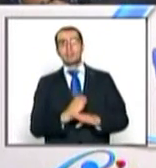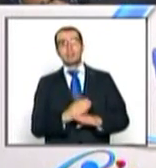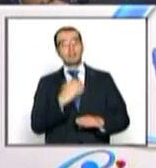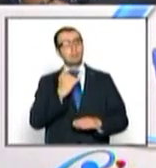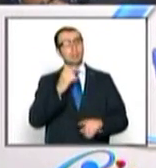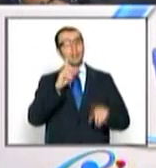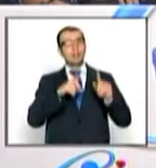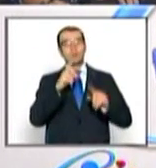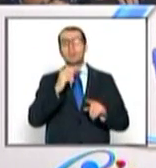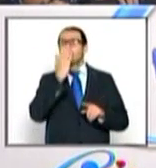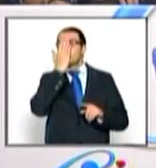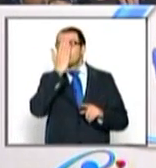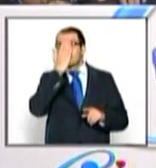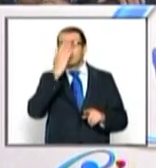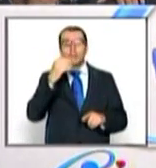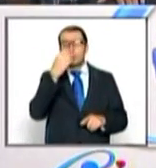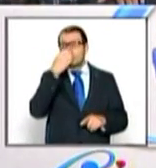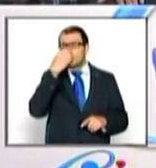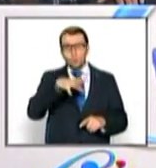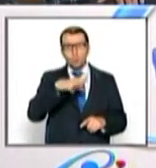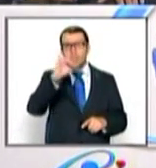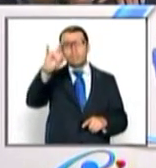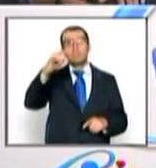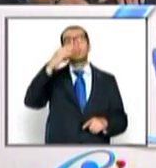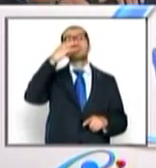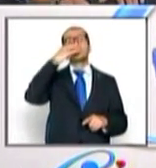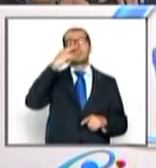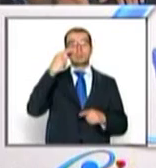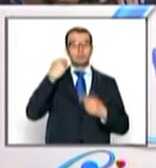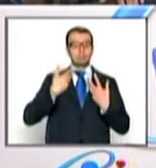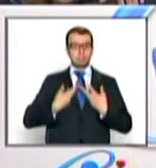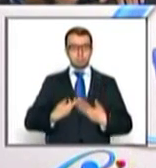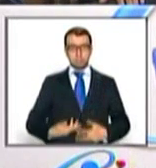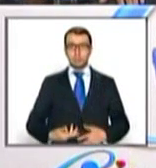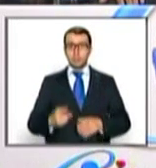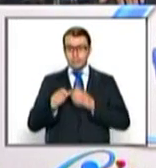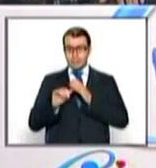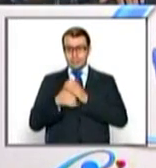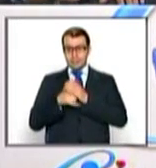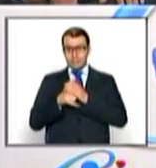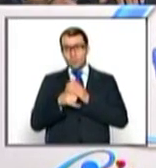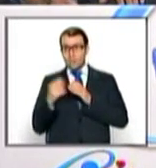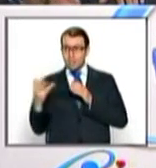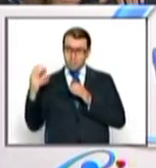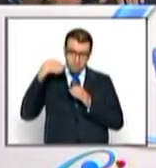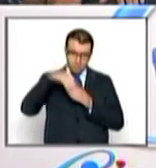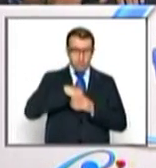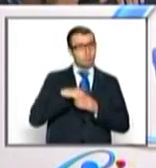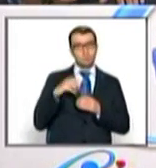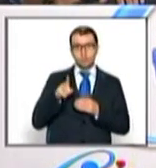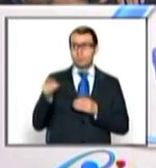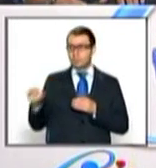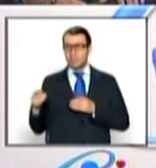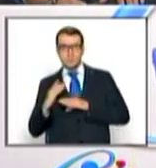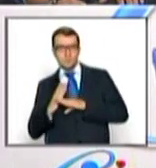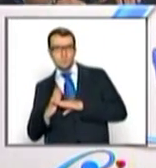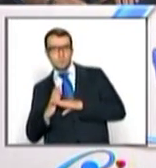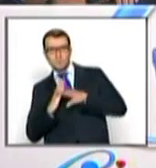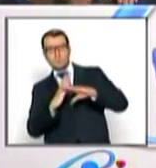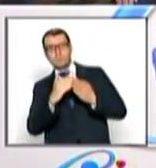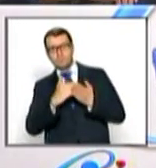oxígeno, en el medio ambiente, en la misma alimentación, ingresen hacia la célula o alrededor de ella y la destruyan y no permiten que haya un adecuado